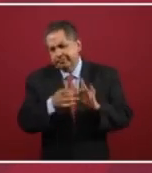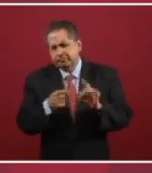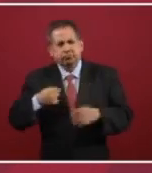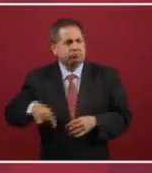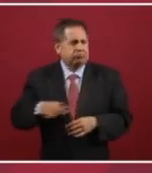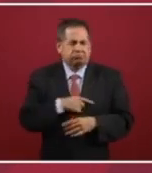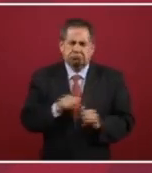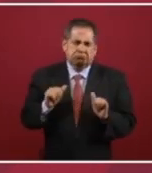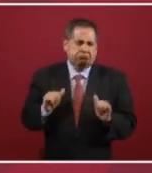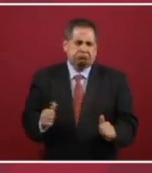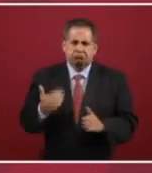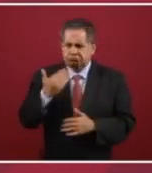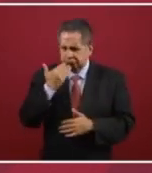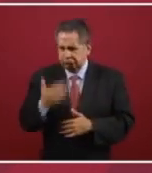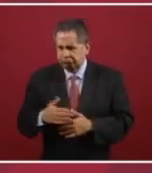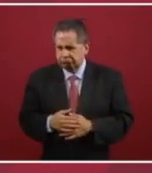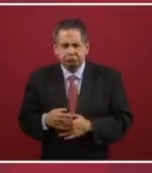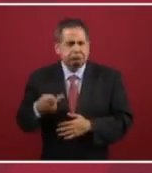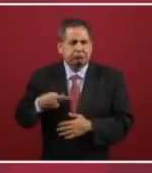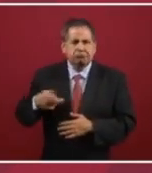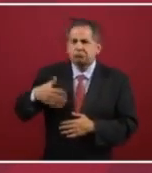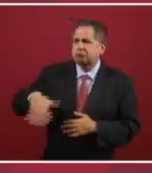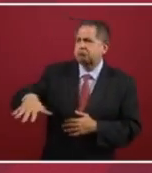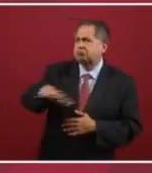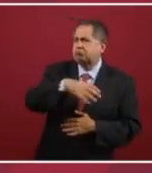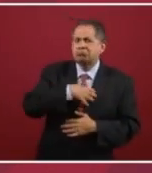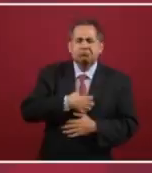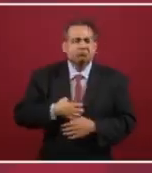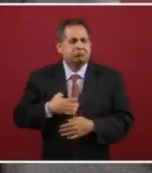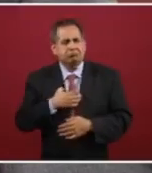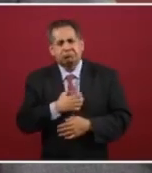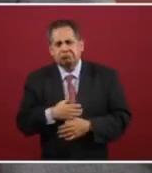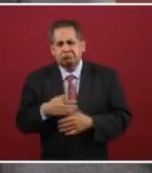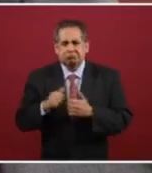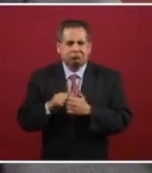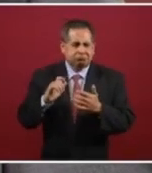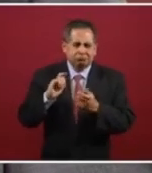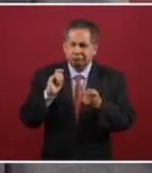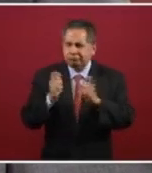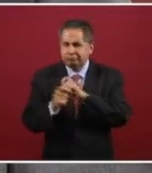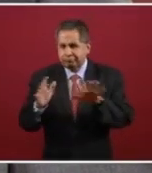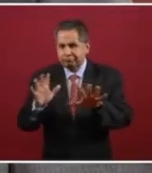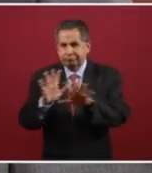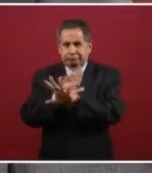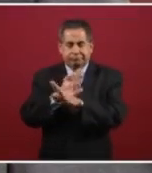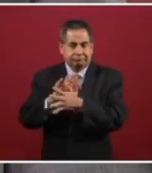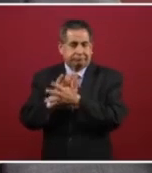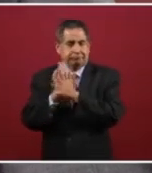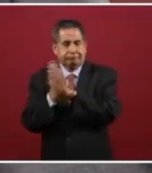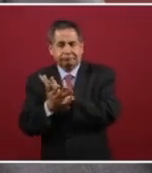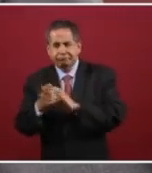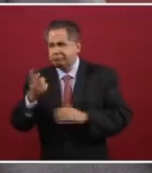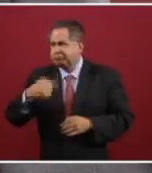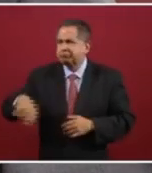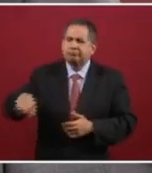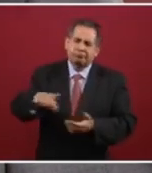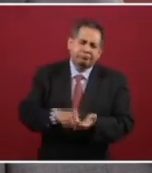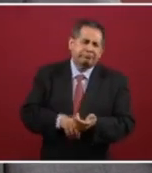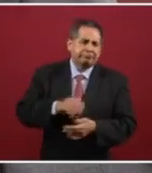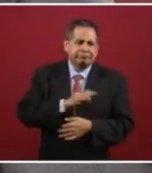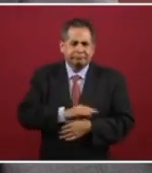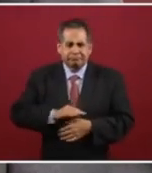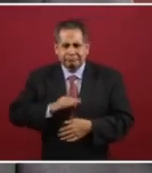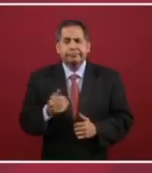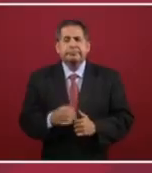bien, la gente está muy contenta con el cambio. Hay felicidad en